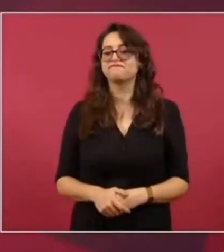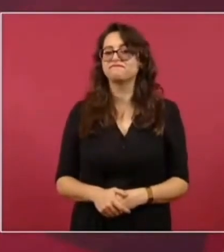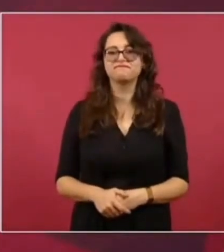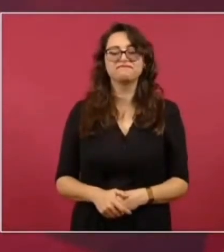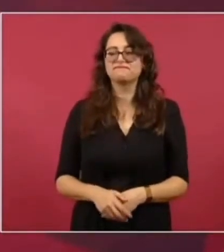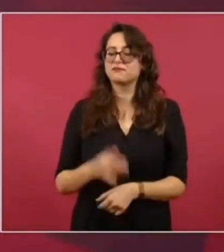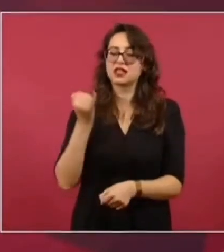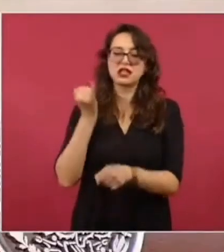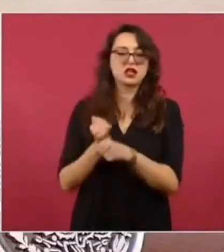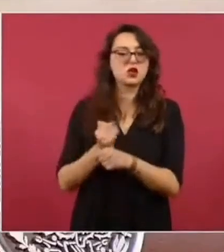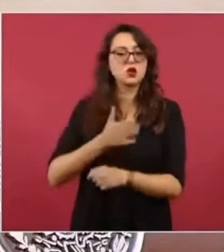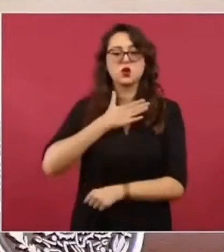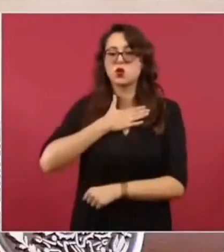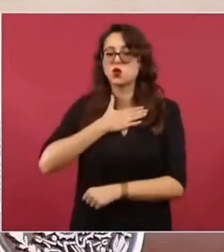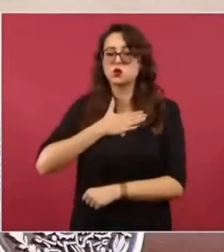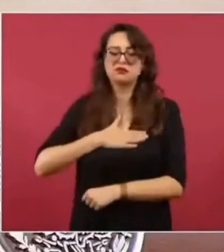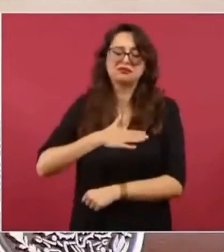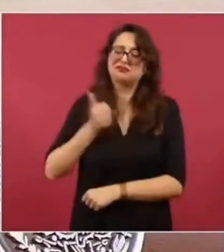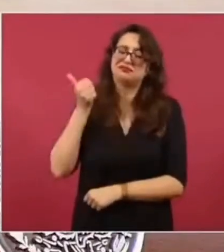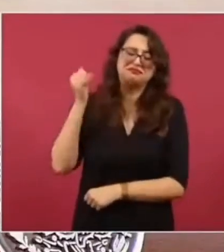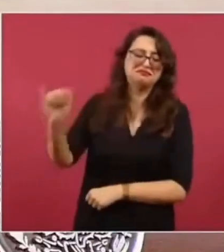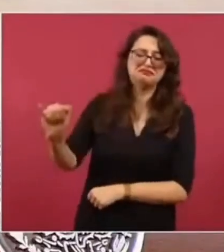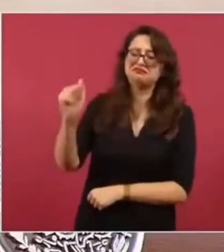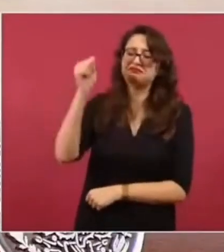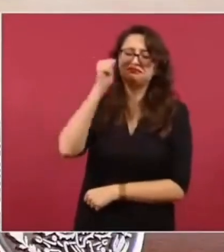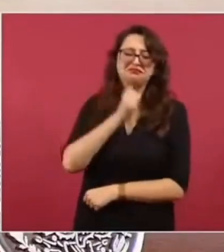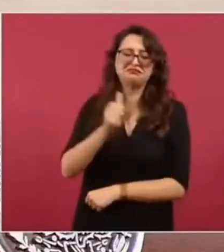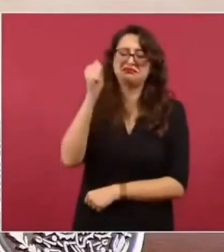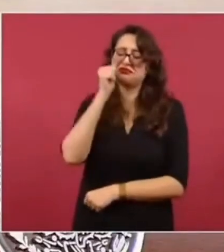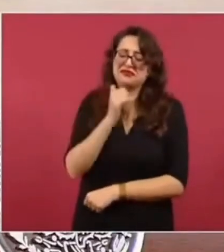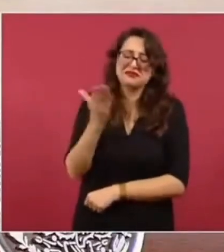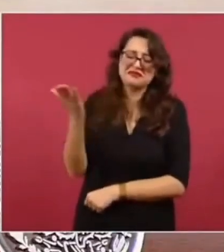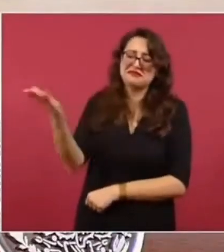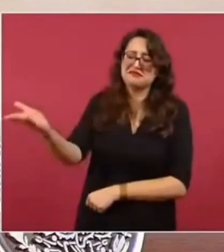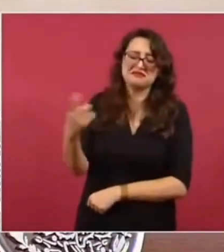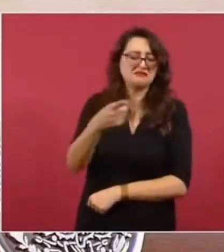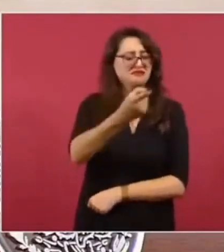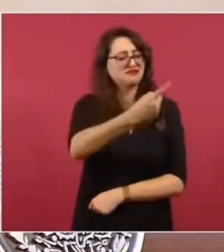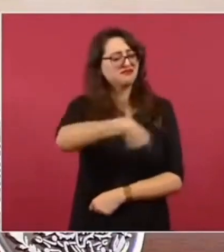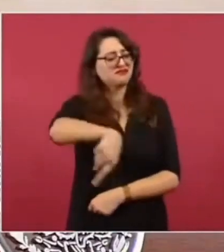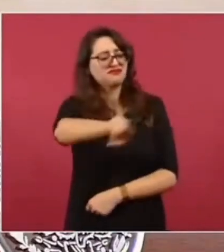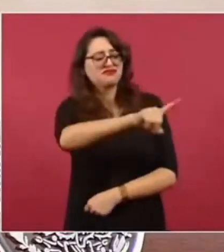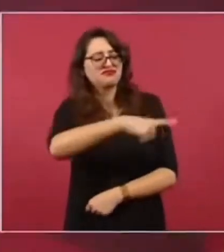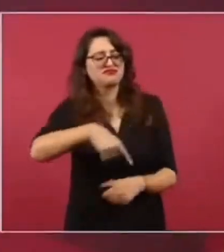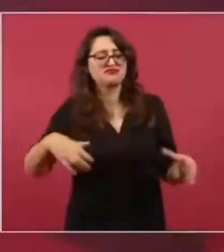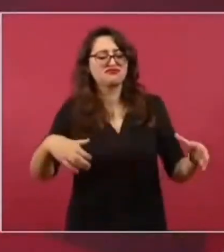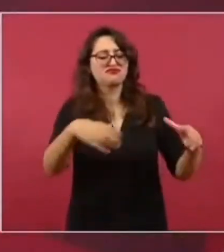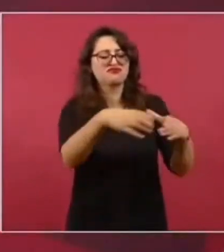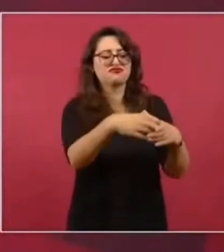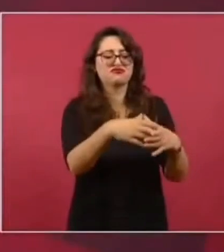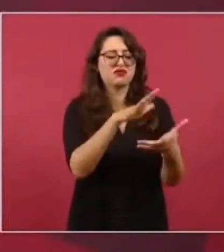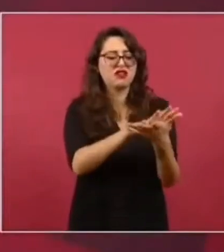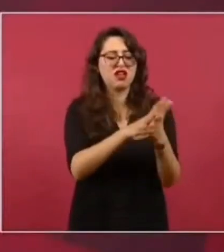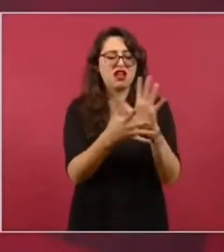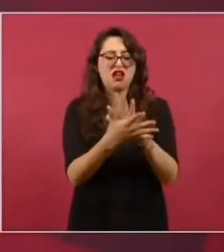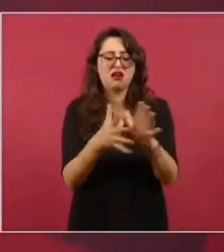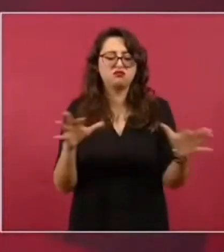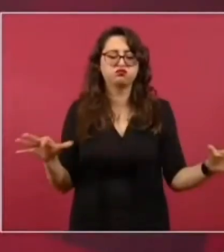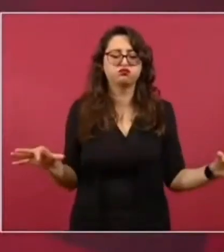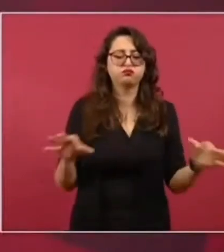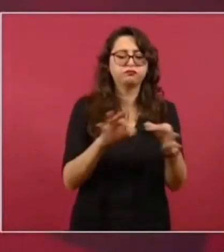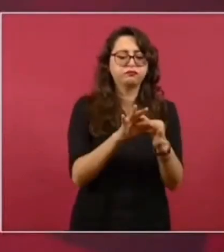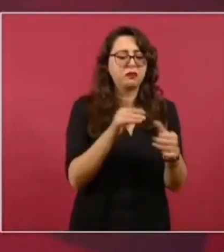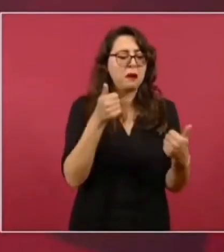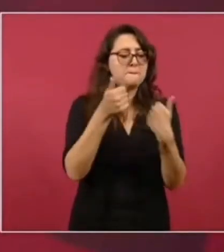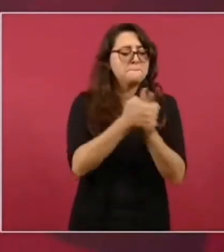injusta y actuando como alcahuetes del Poder Ejecutivo y de los